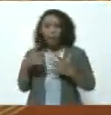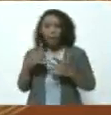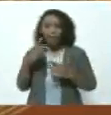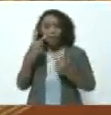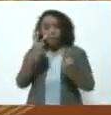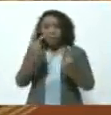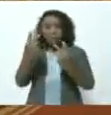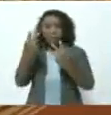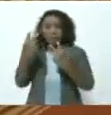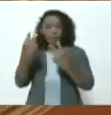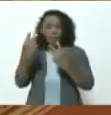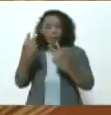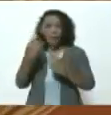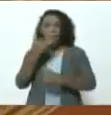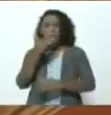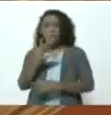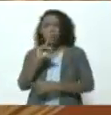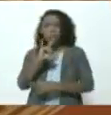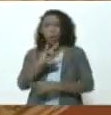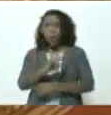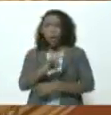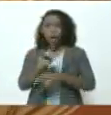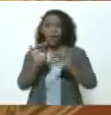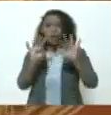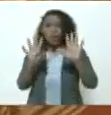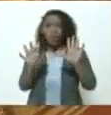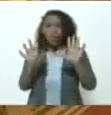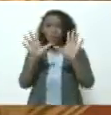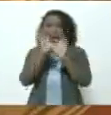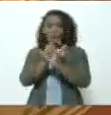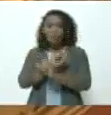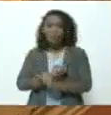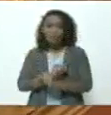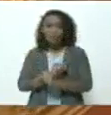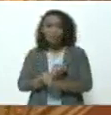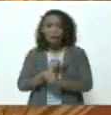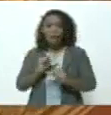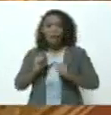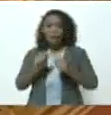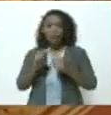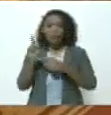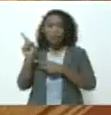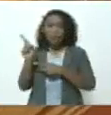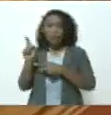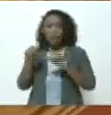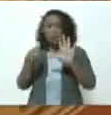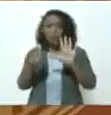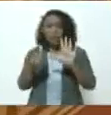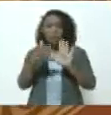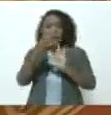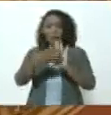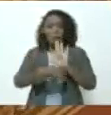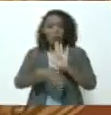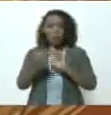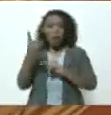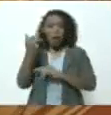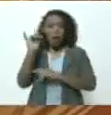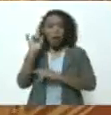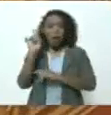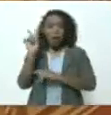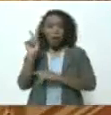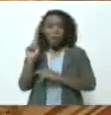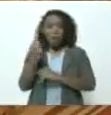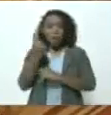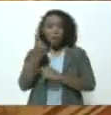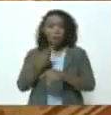sintonicen el próximo lunes a las 9 de la noche el inicio de estos 6 capítulos que contemplan la